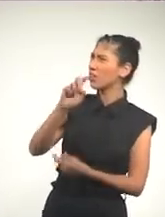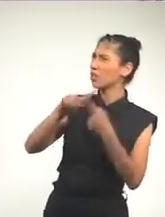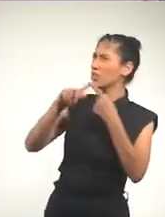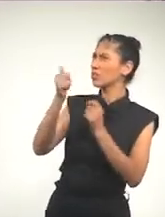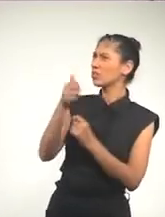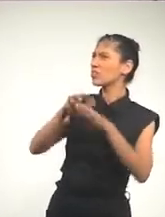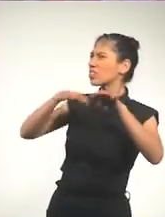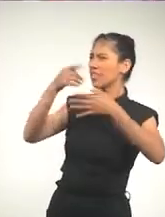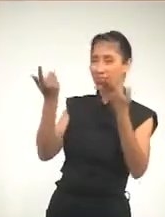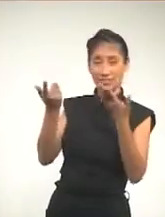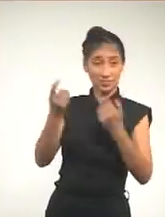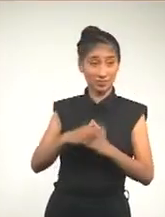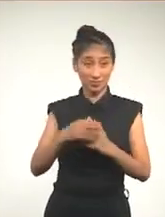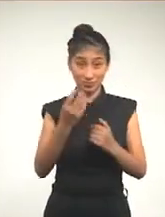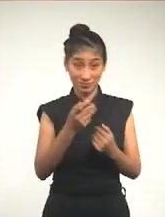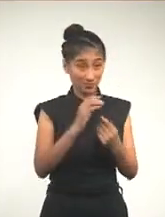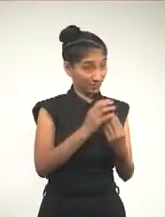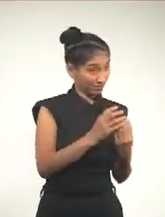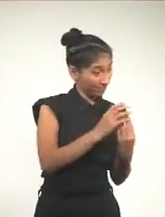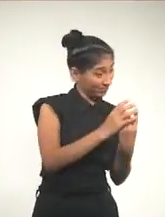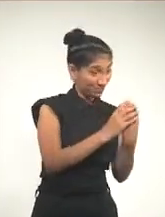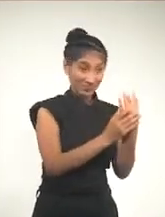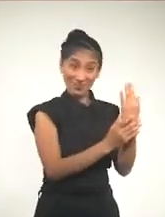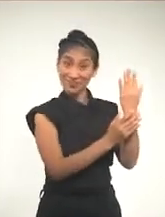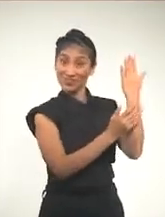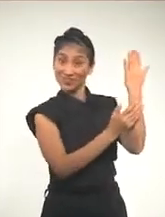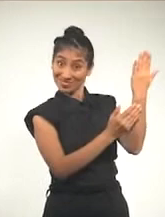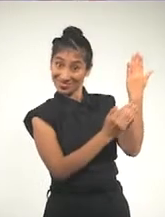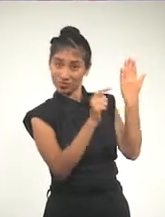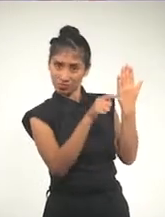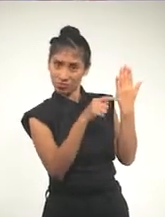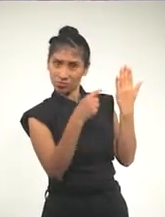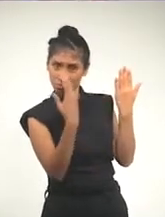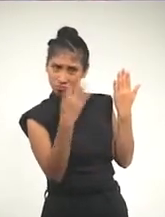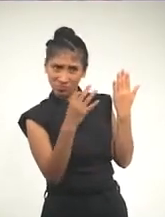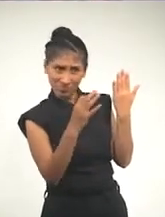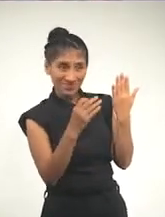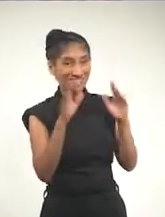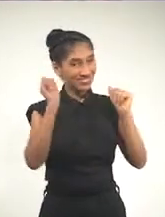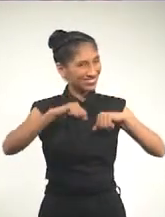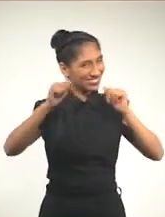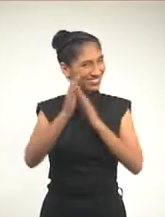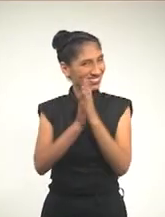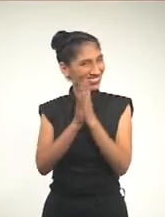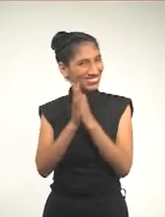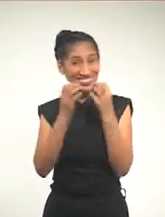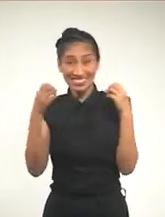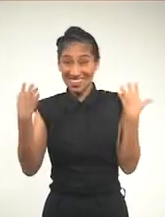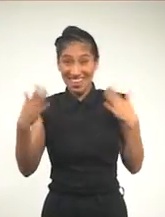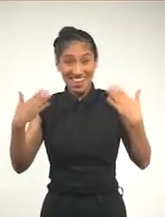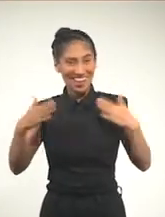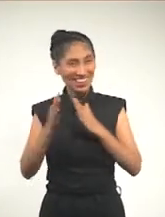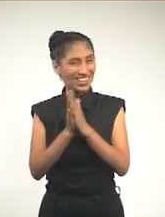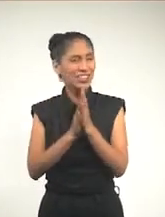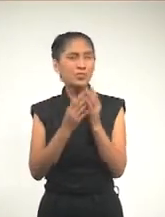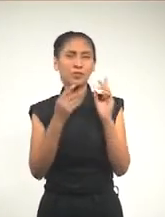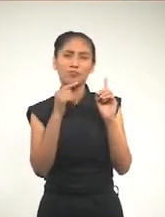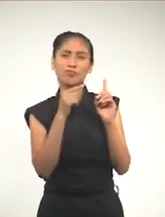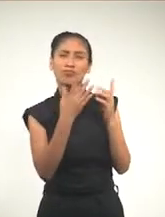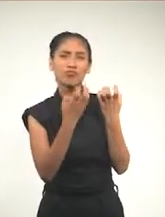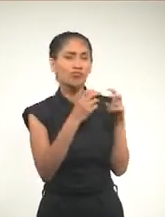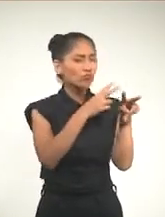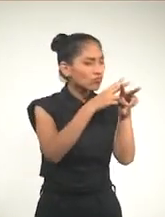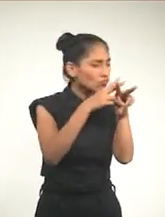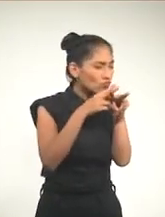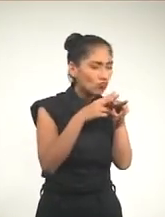Alexa, ¿qué haces? Estoy llevándole ramitas a Martina. ¿Sigue haciendo el nido? Sí, está muy emocionada.